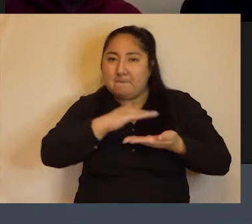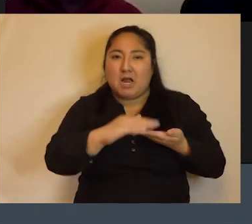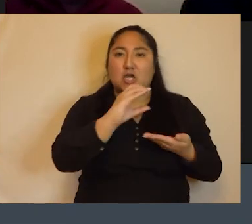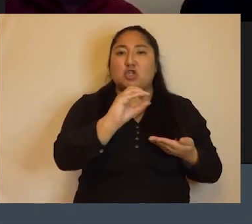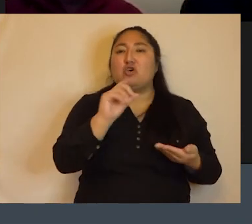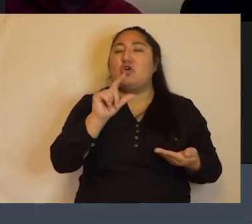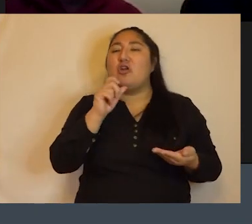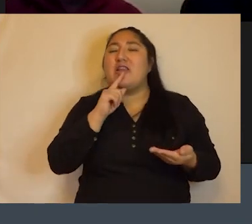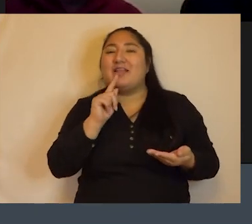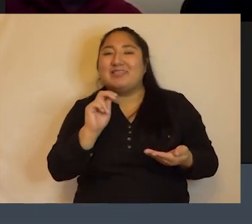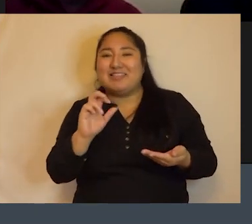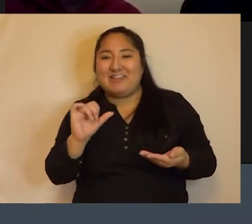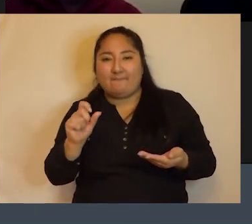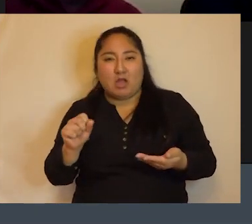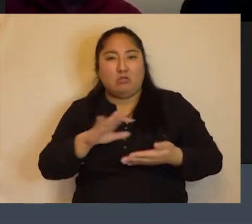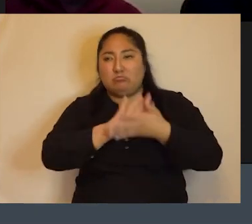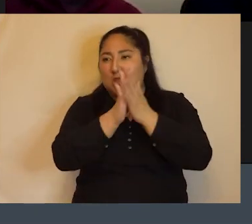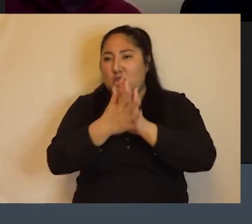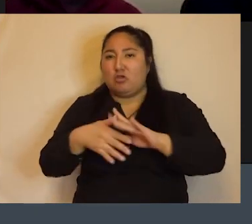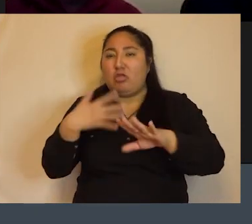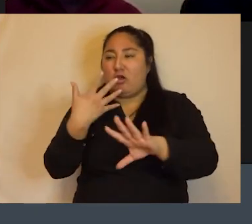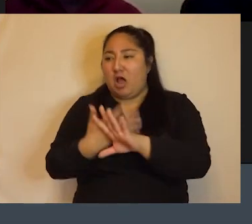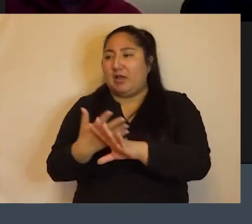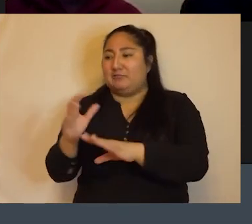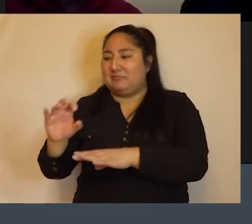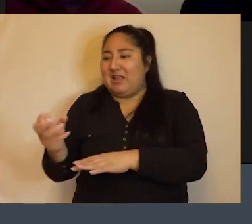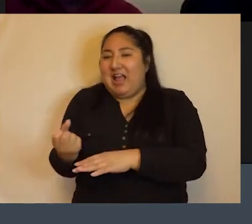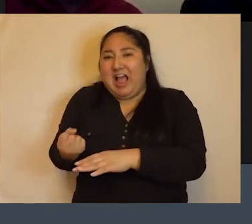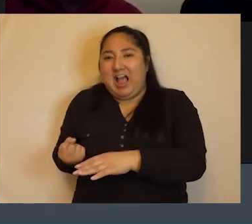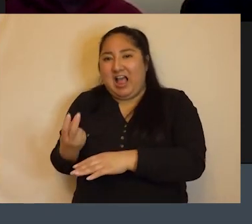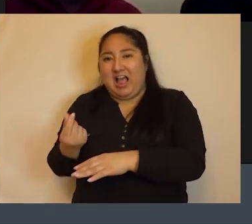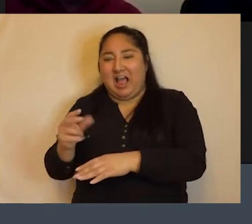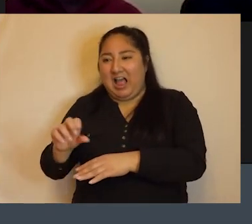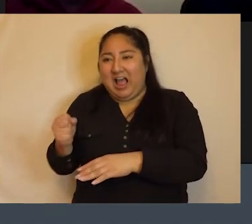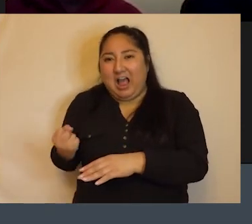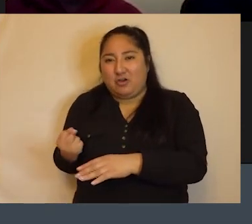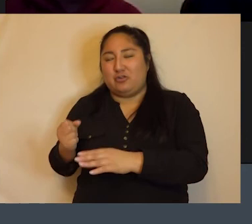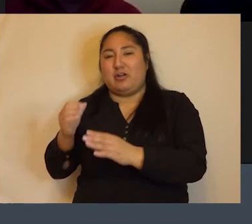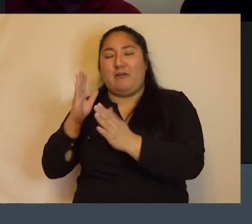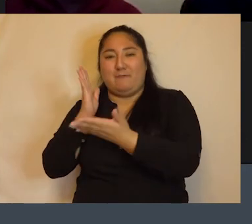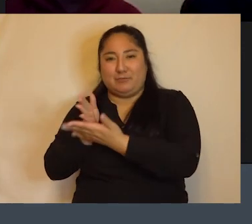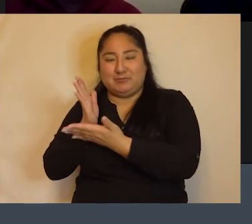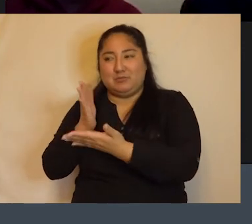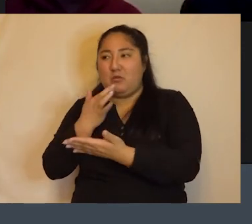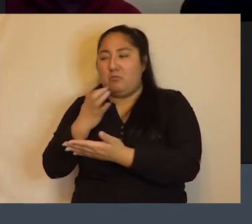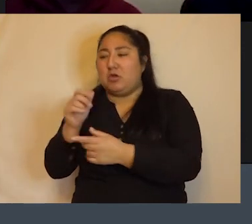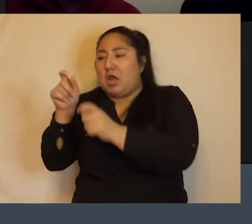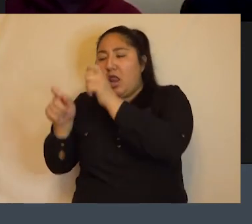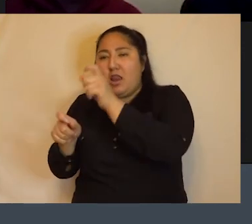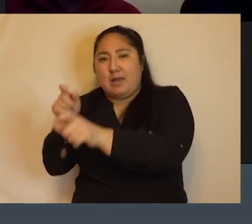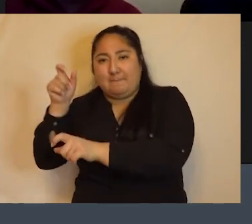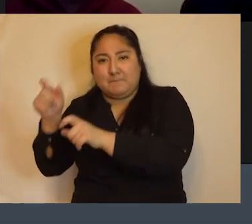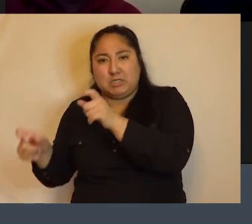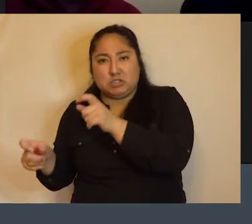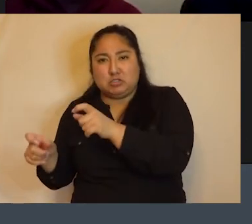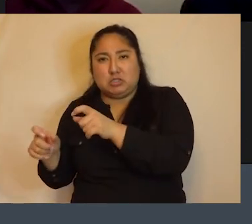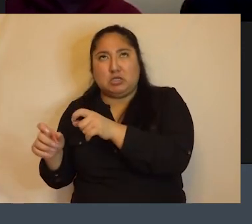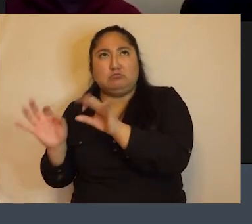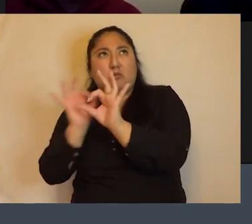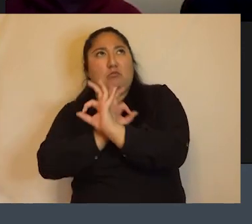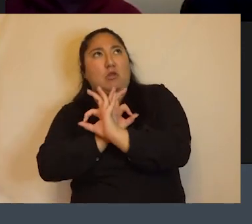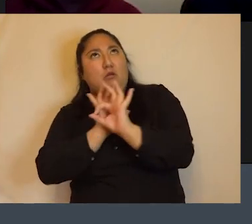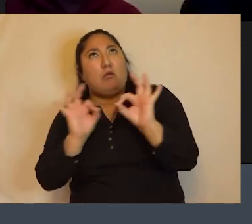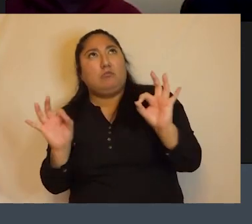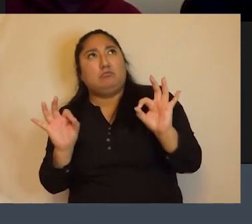reparto, de capitalización colectiva o de capitalización individual, se requiere un ahorro forzoso. ¿Por qué? Porque las personas de mutuo propio